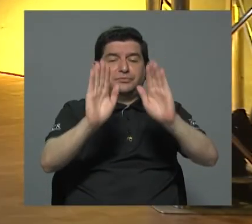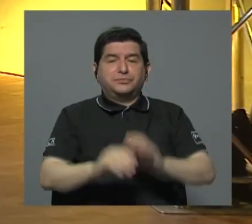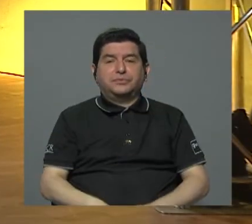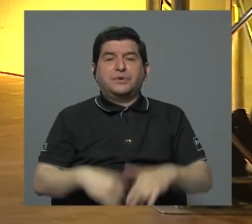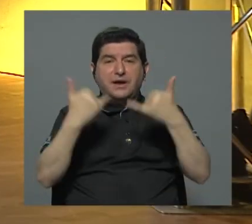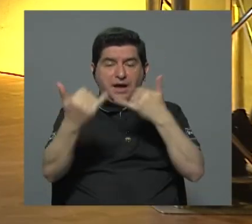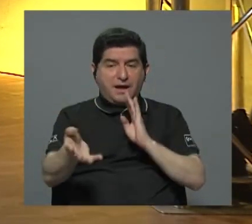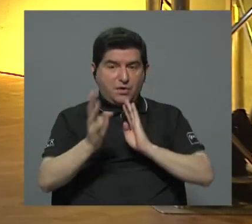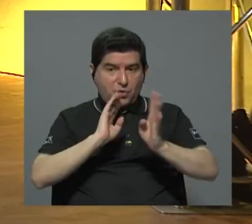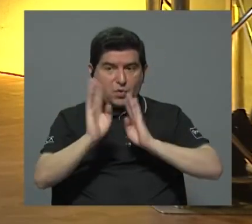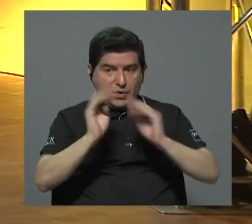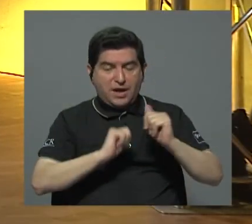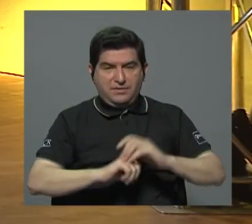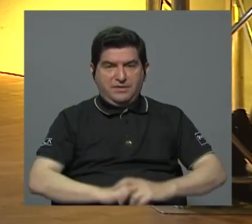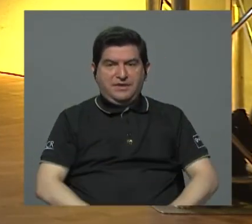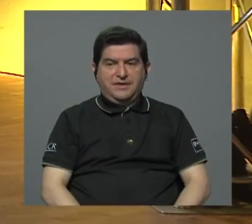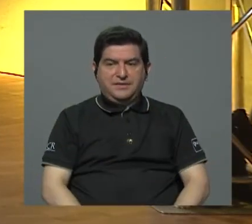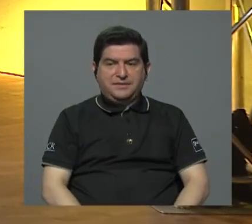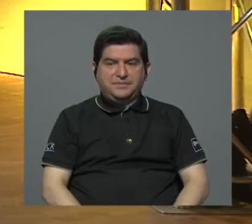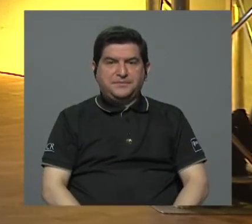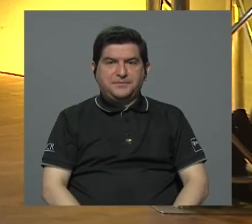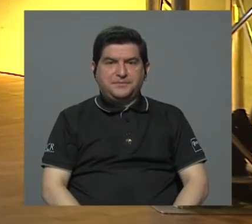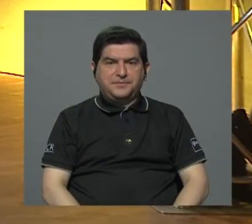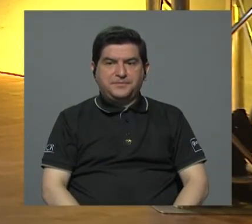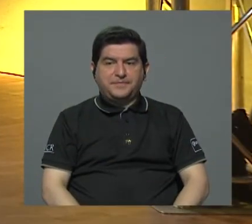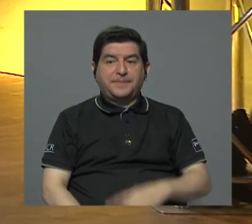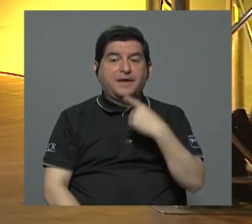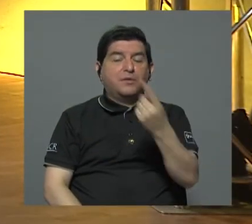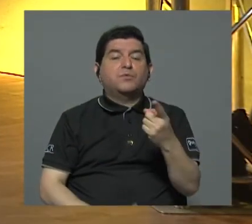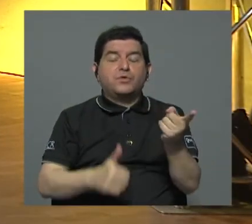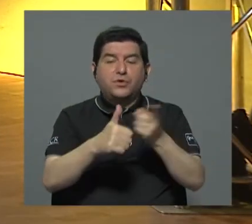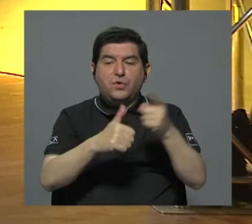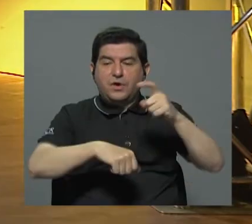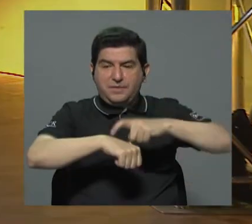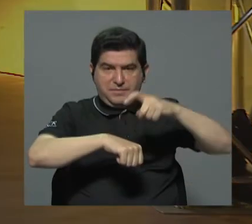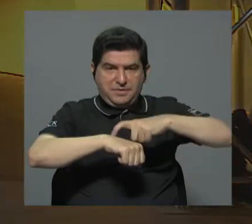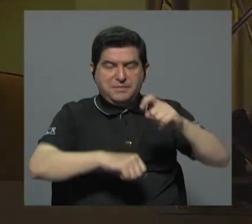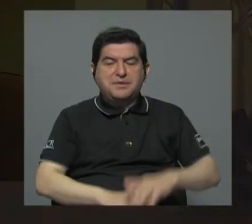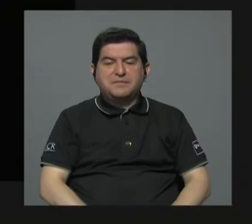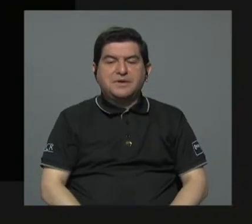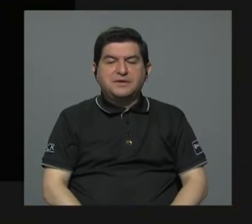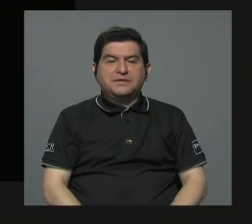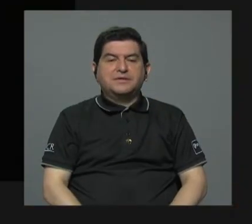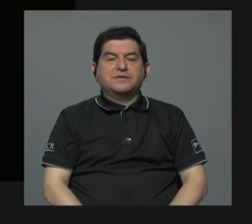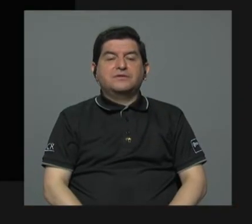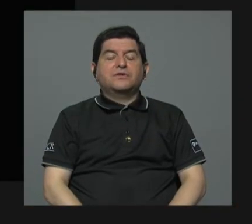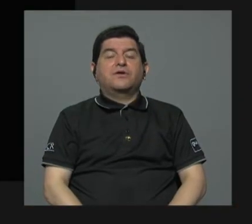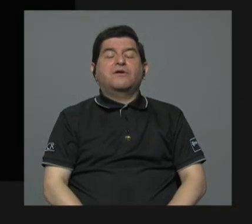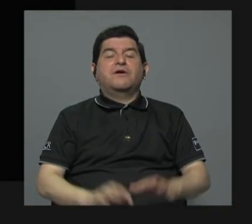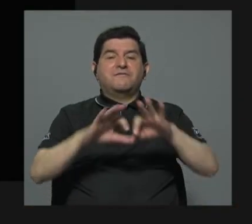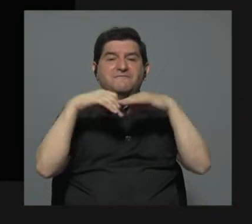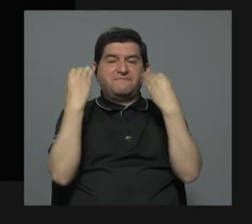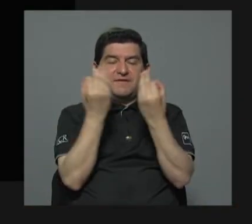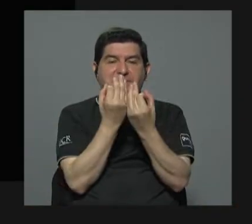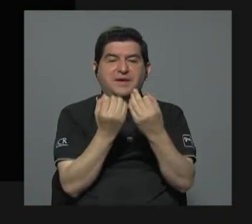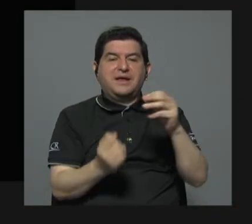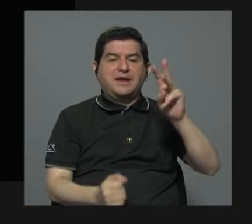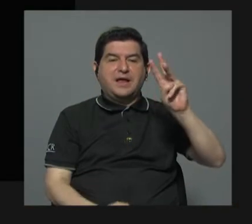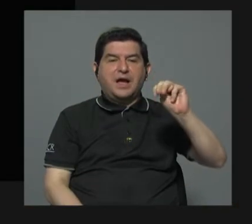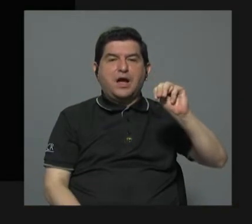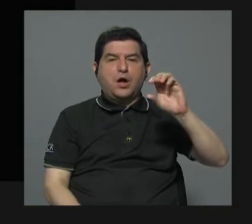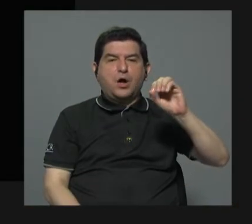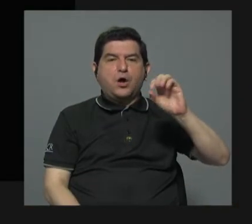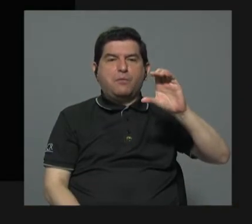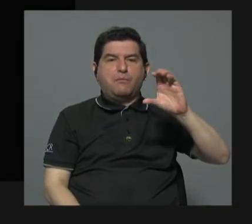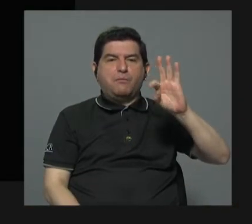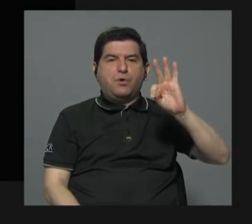estamos mencionando. Bueno, como digo al principio, los escudos de armas, como los de la familia Moctezuma, son